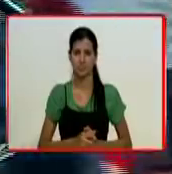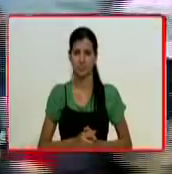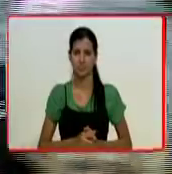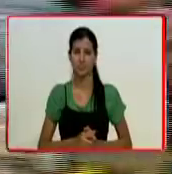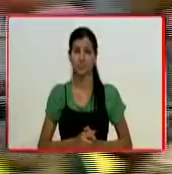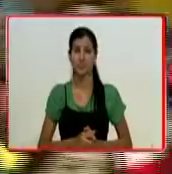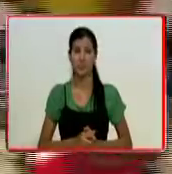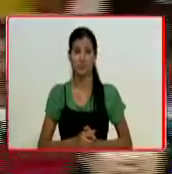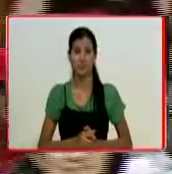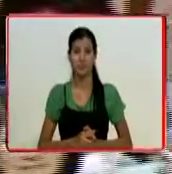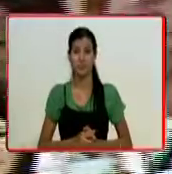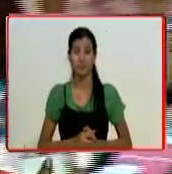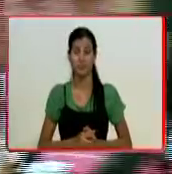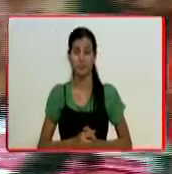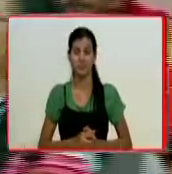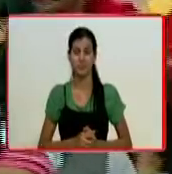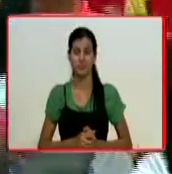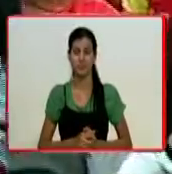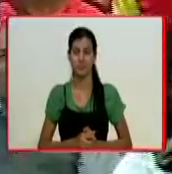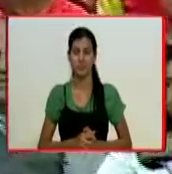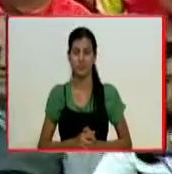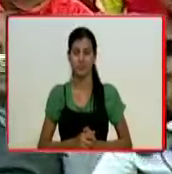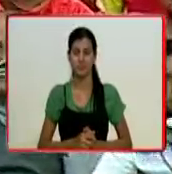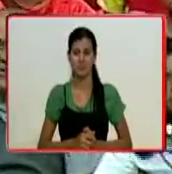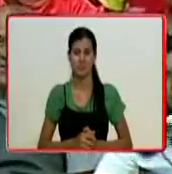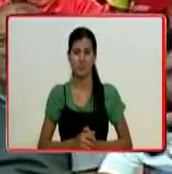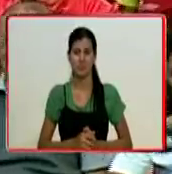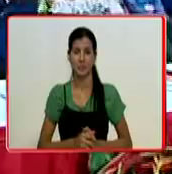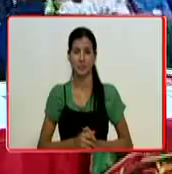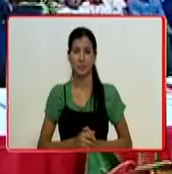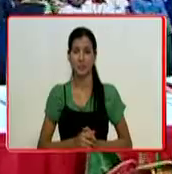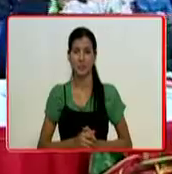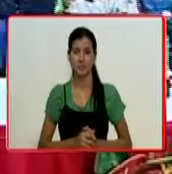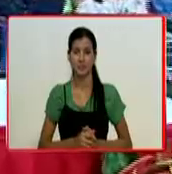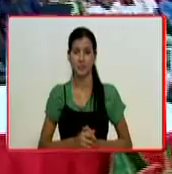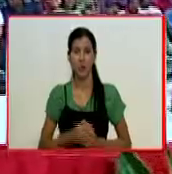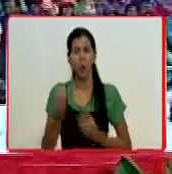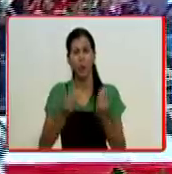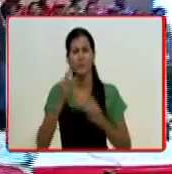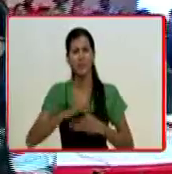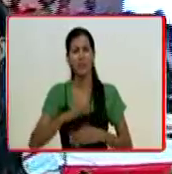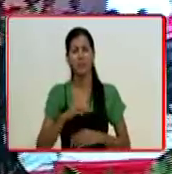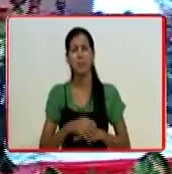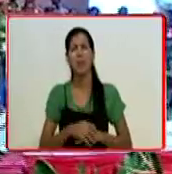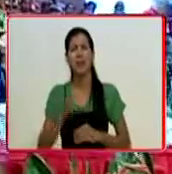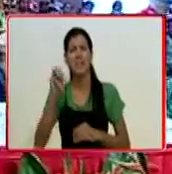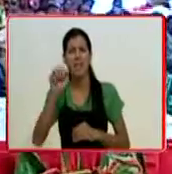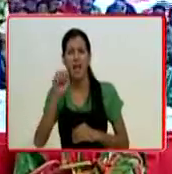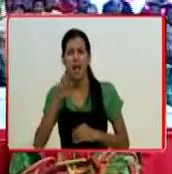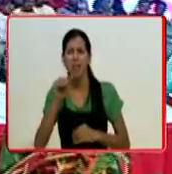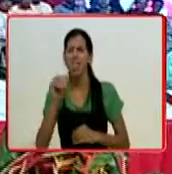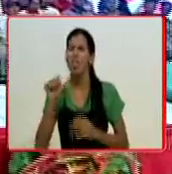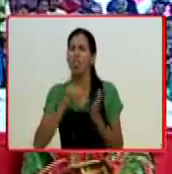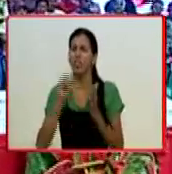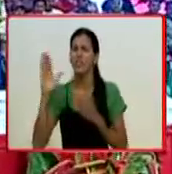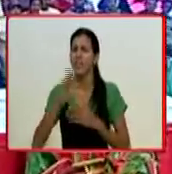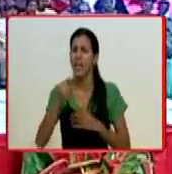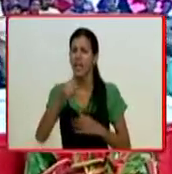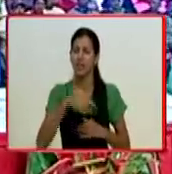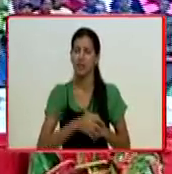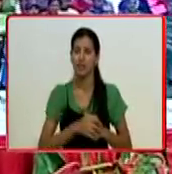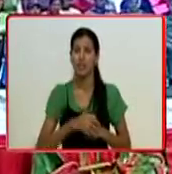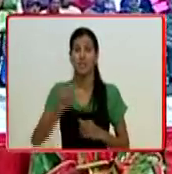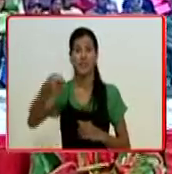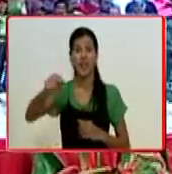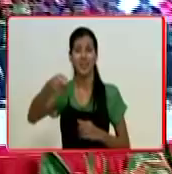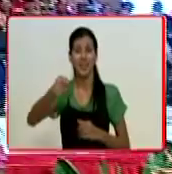María Villegas. María, ¿cómo estás? Bien. ¿De dónde vienes tú, María? Yo vengo de